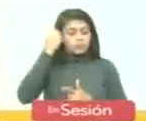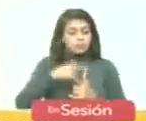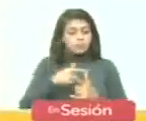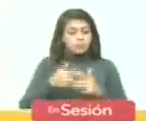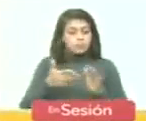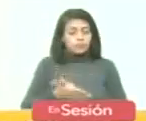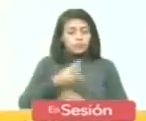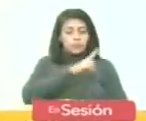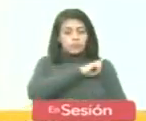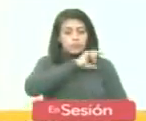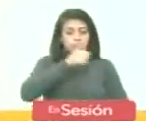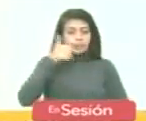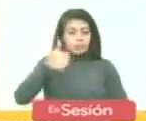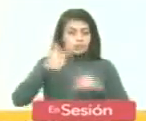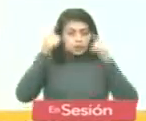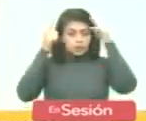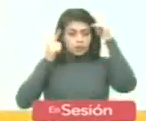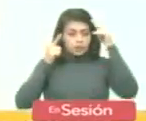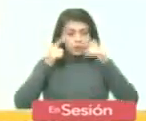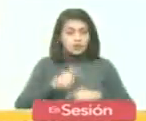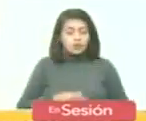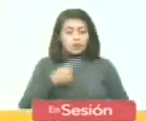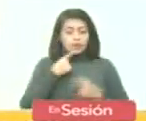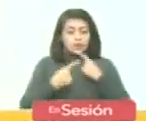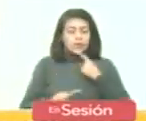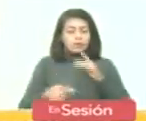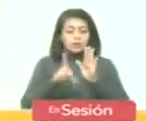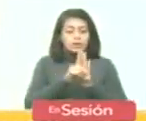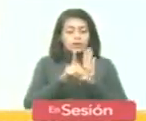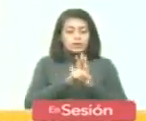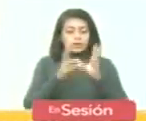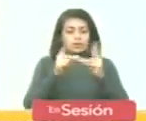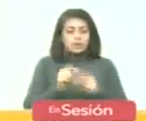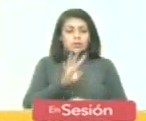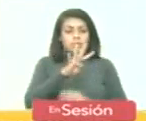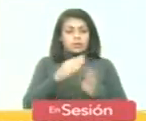el comandante eterno Hugo Chávez emitió el decreto número